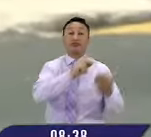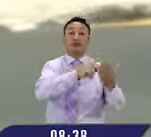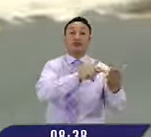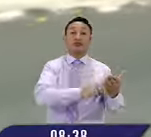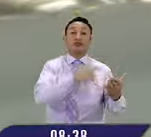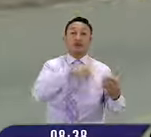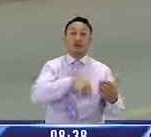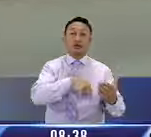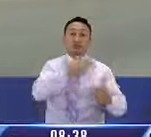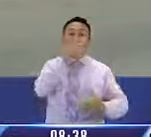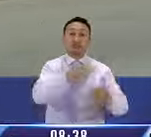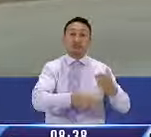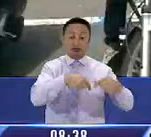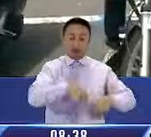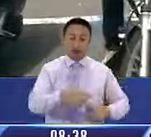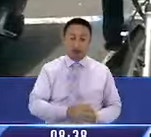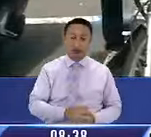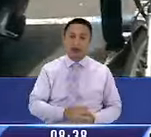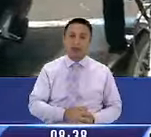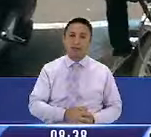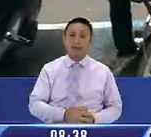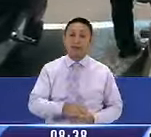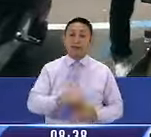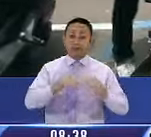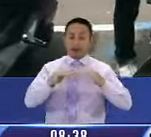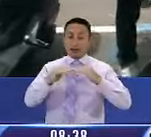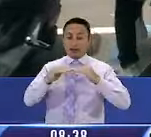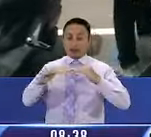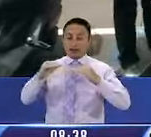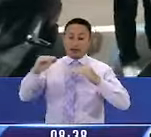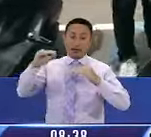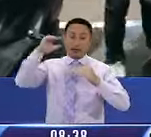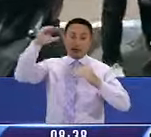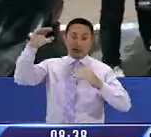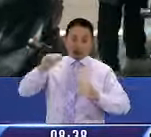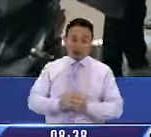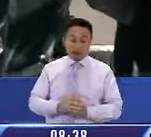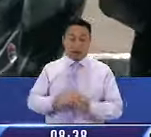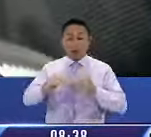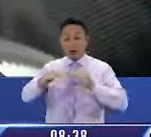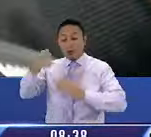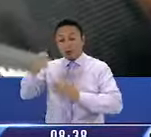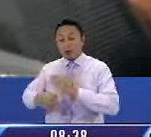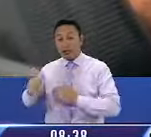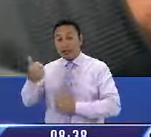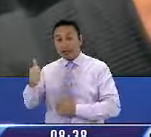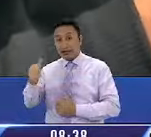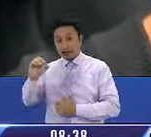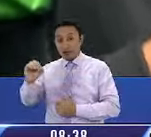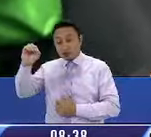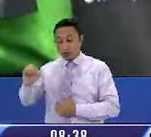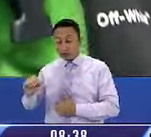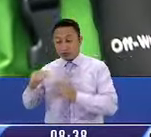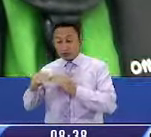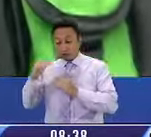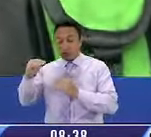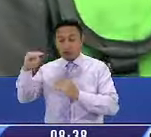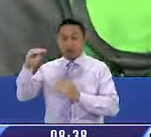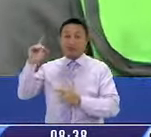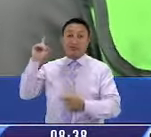un régimen sancionador con infracciones leves, graves y muy graves, que van desde una multa del 10% de un salario básico hasta